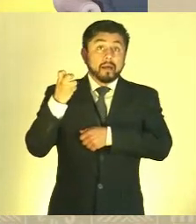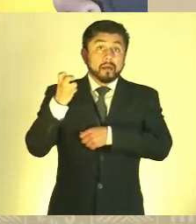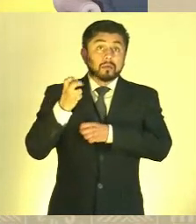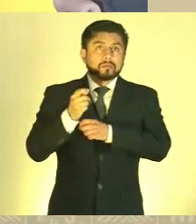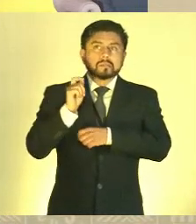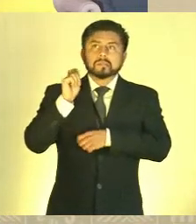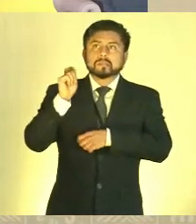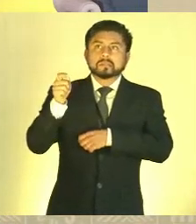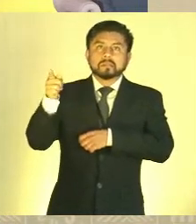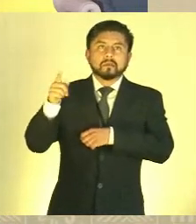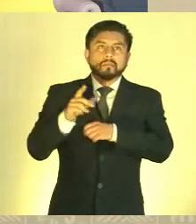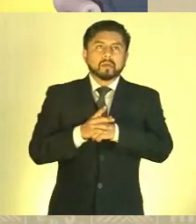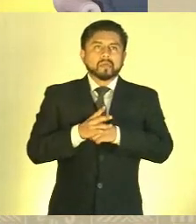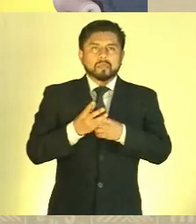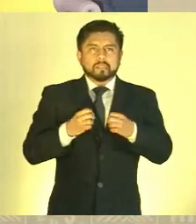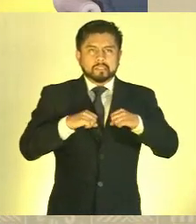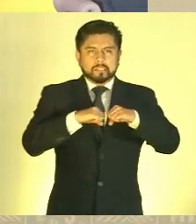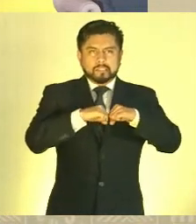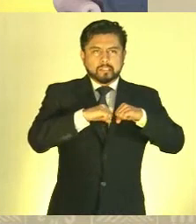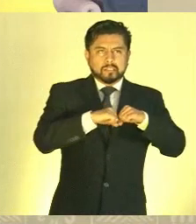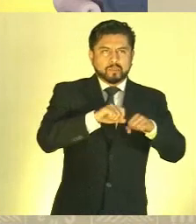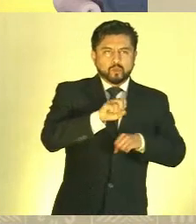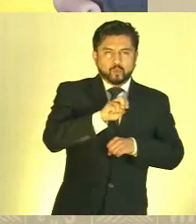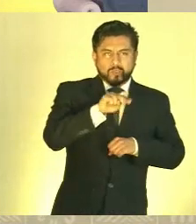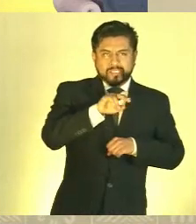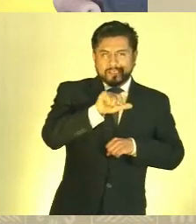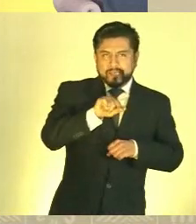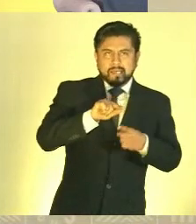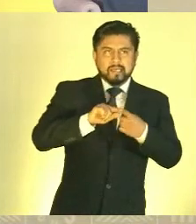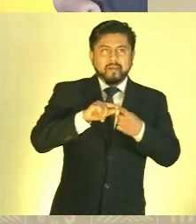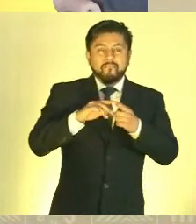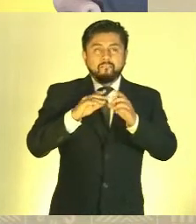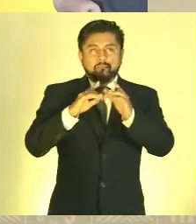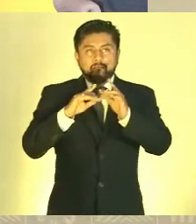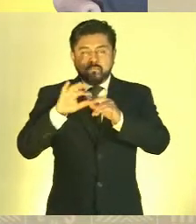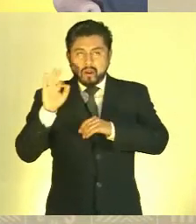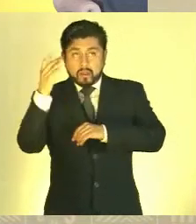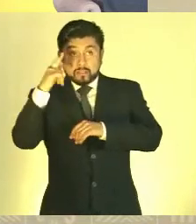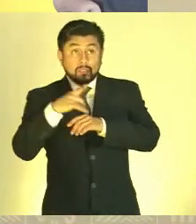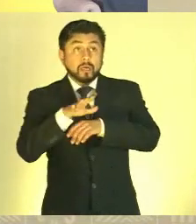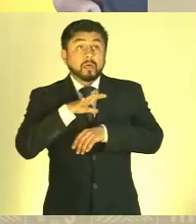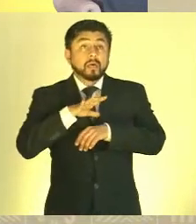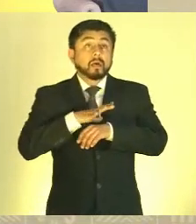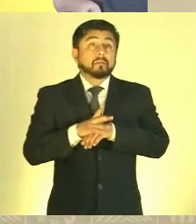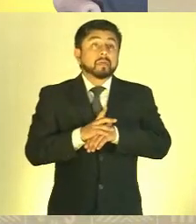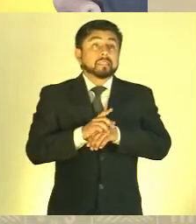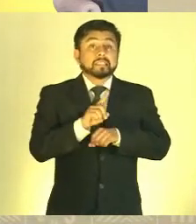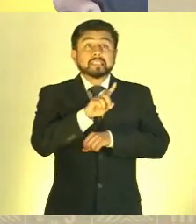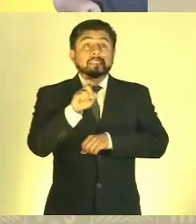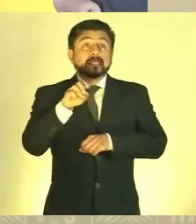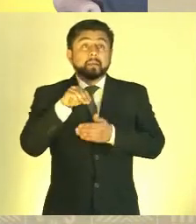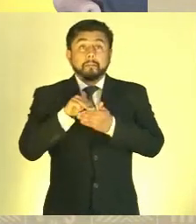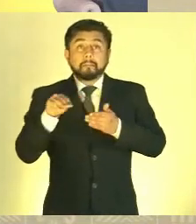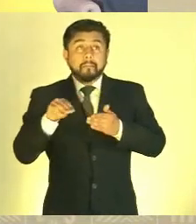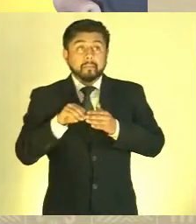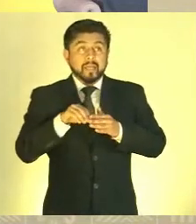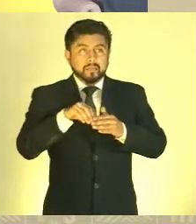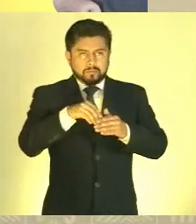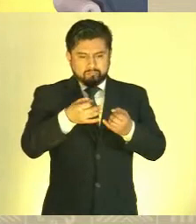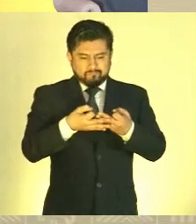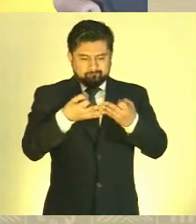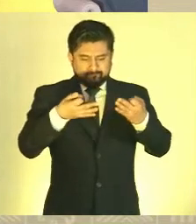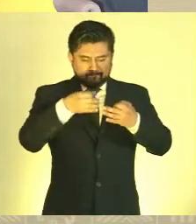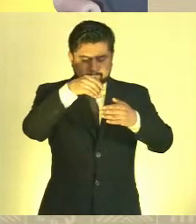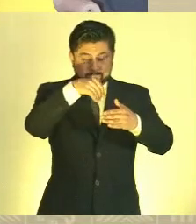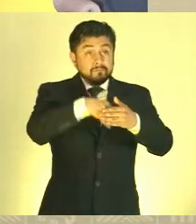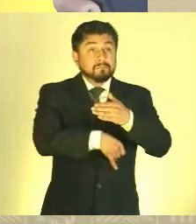construyó entre Francia y Suiza un circuito a 100 metros bajo tierra, en donde hay un